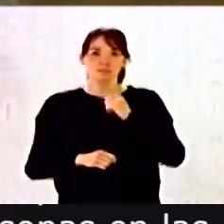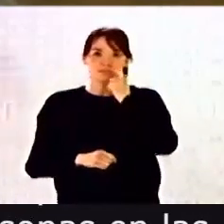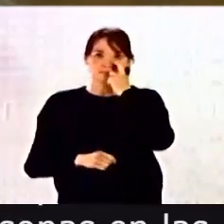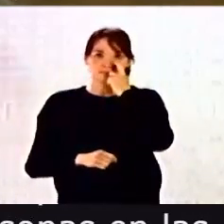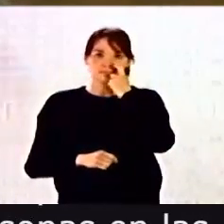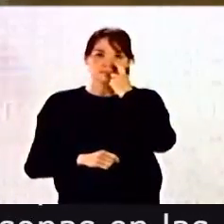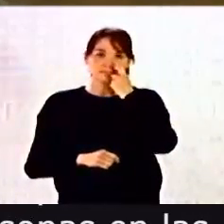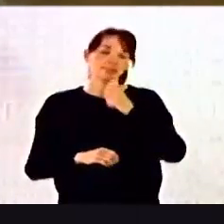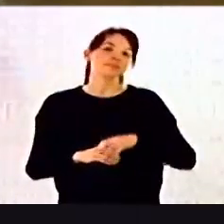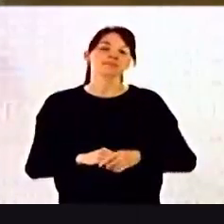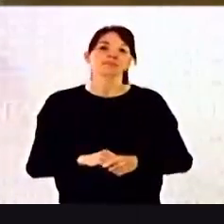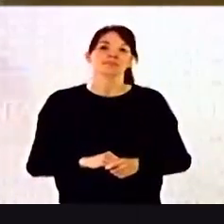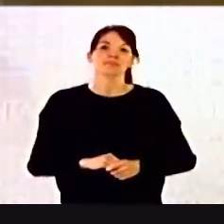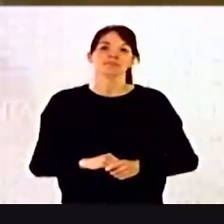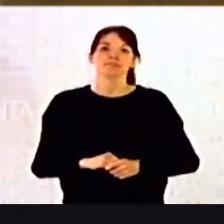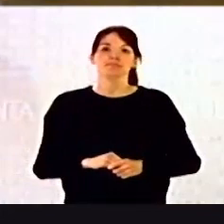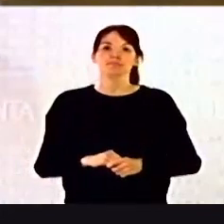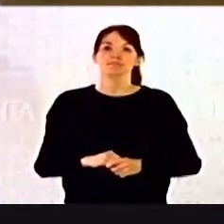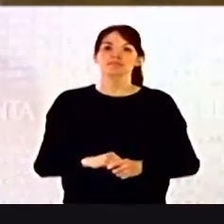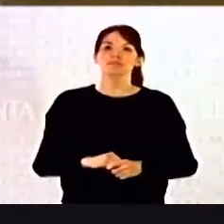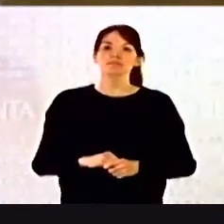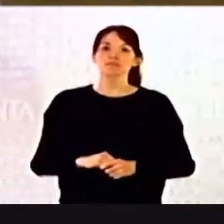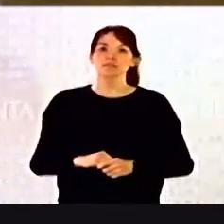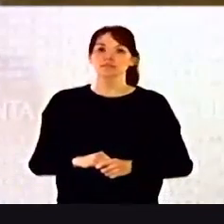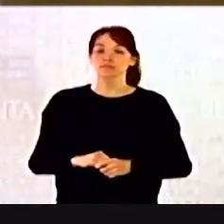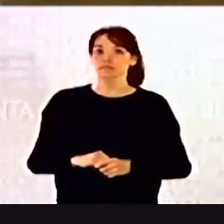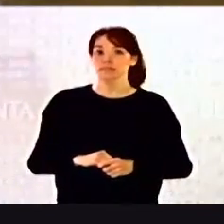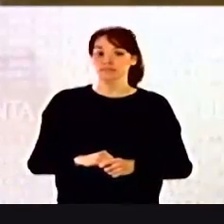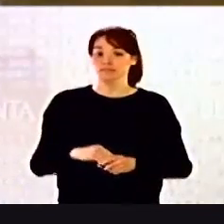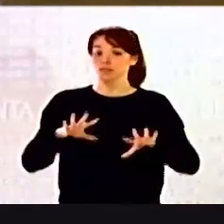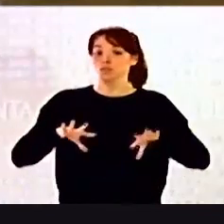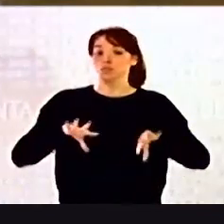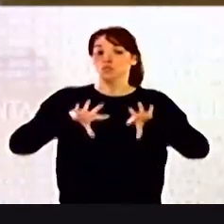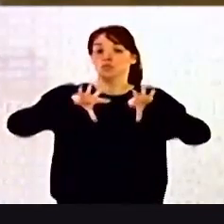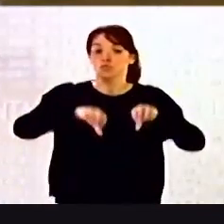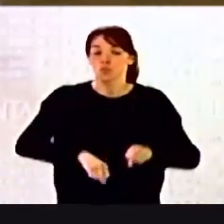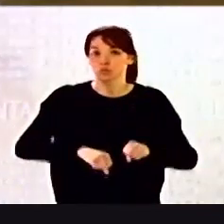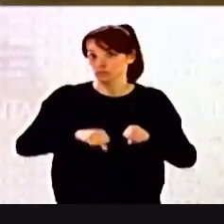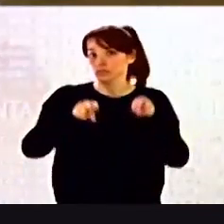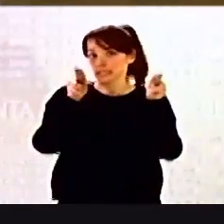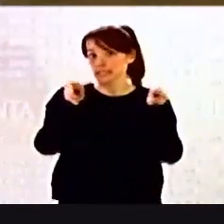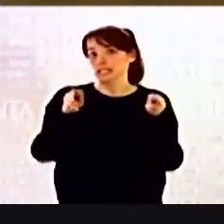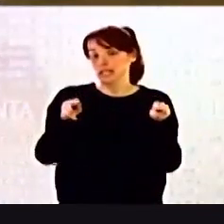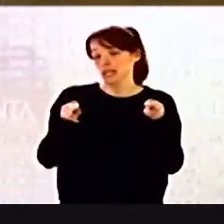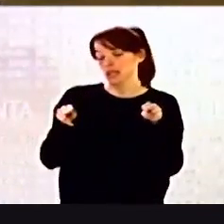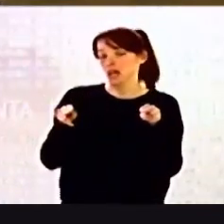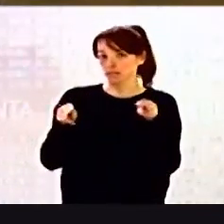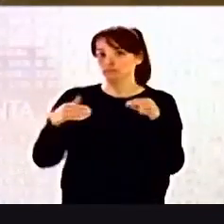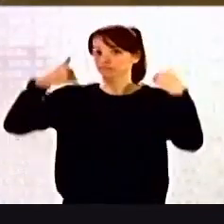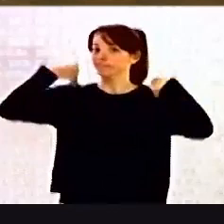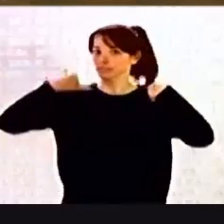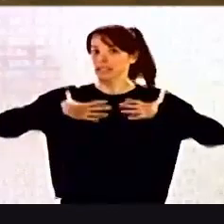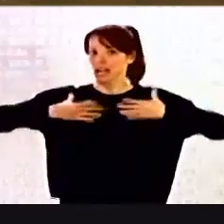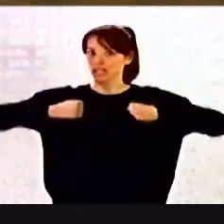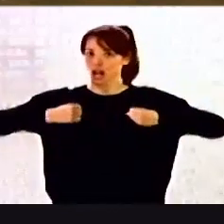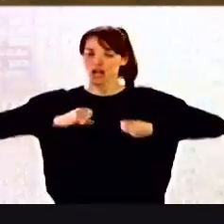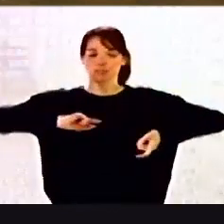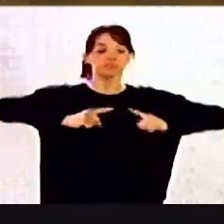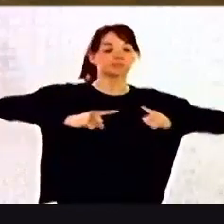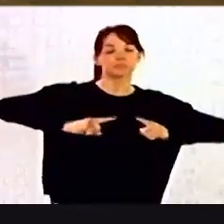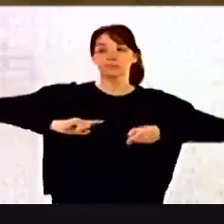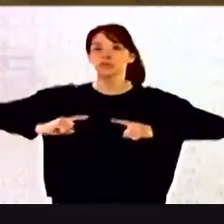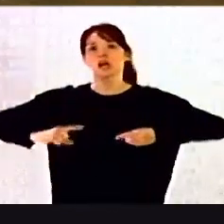Con la intervención sanitaria en mayor o en menor grado, hemos llegado a